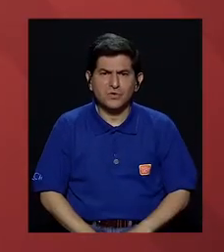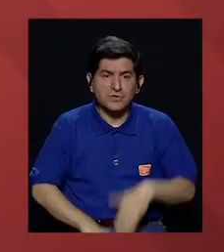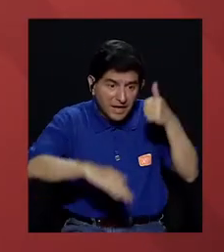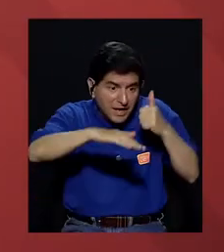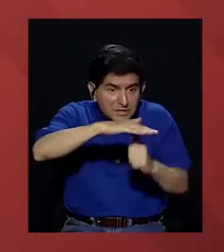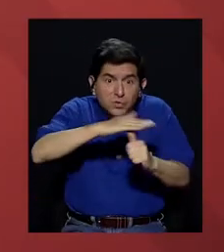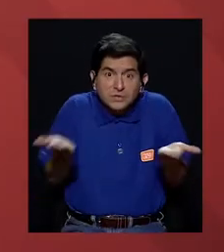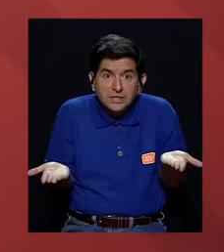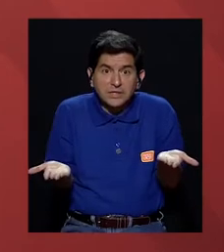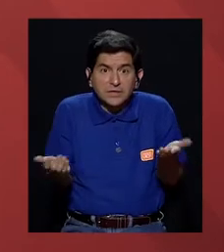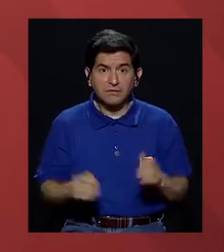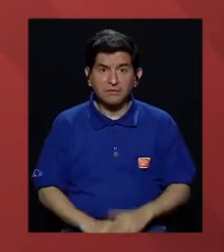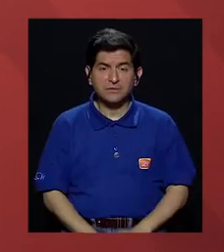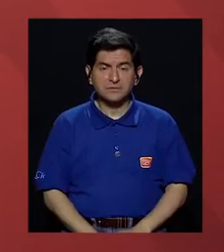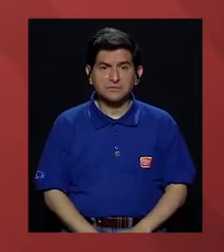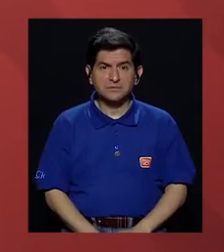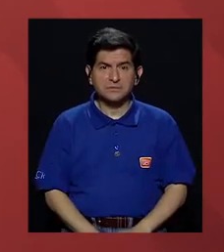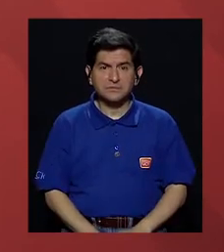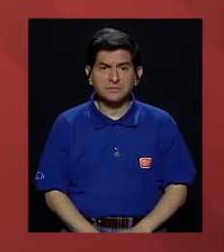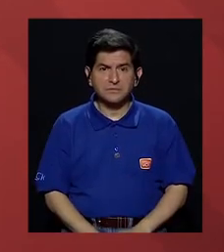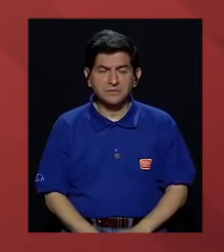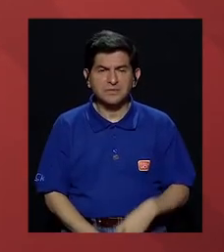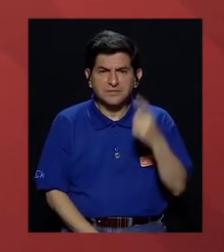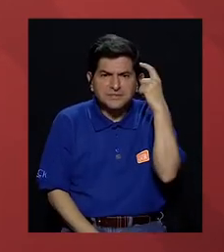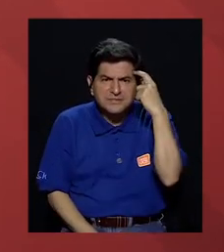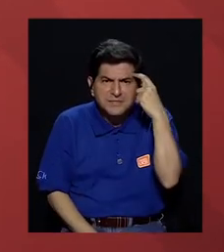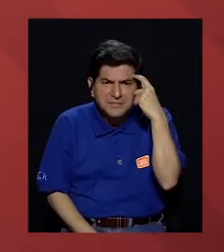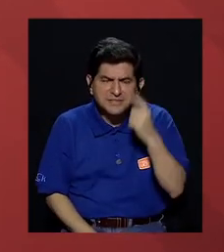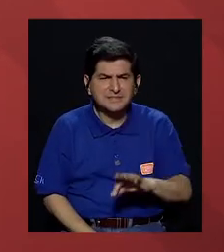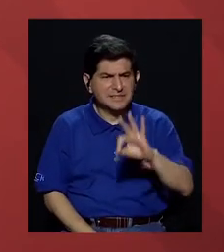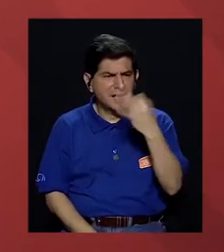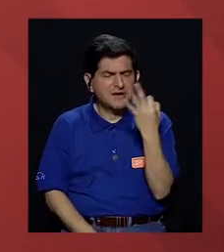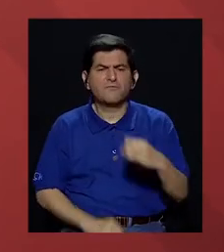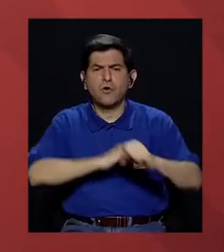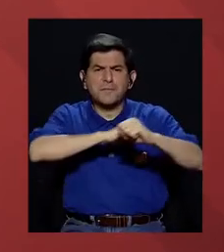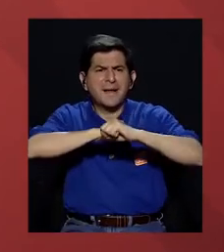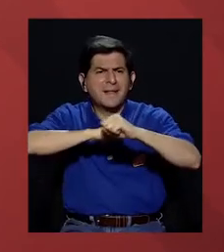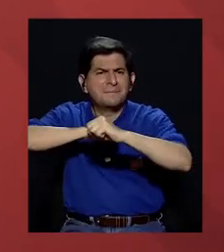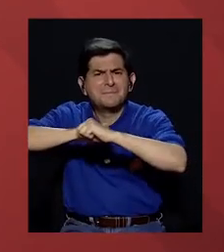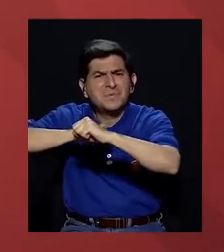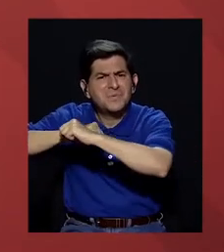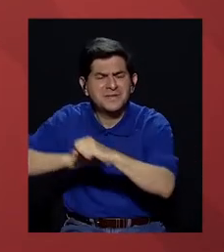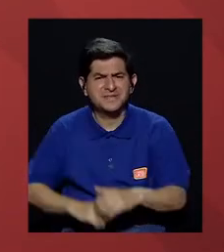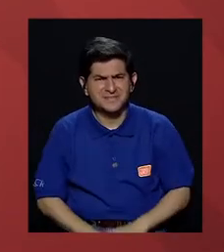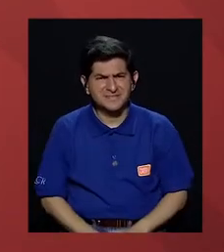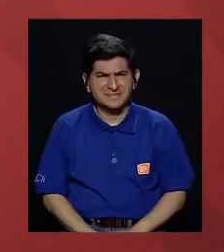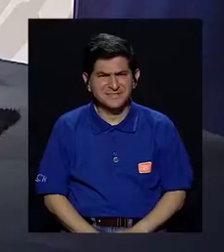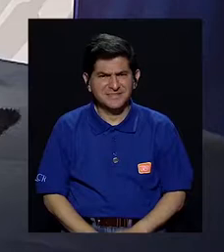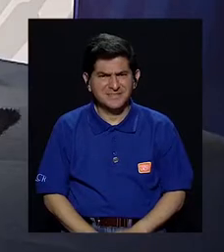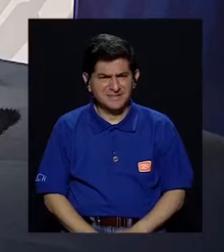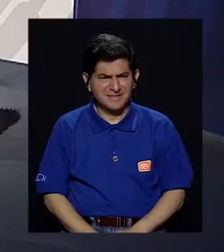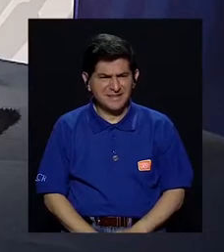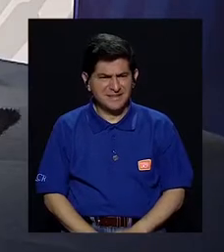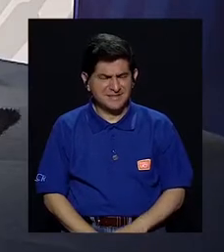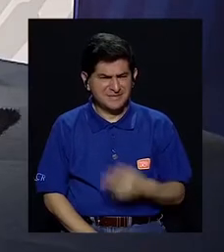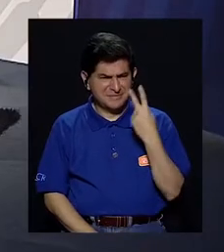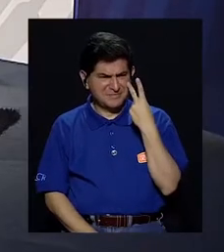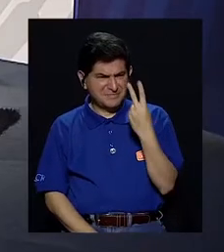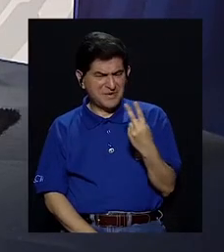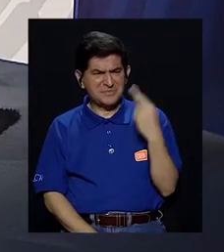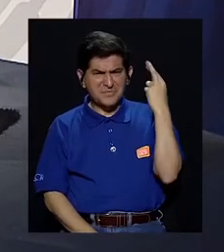lección porque inclusive si vamos a la forma en la que hacen la publicidad podemos identificar